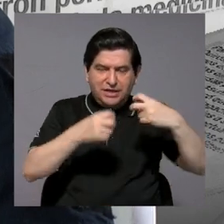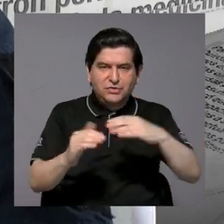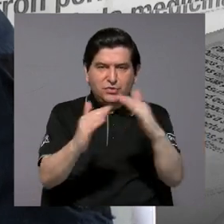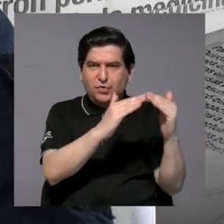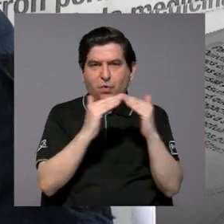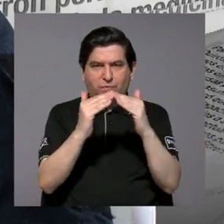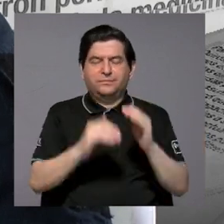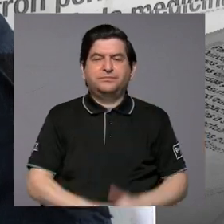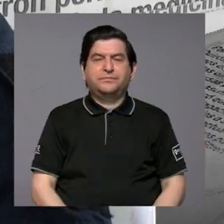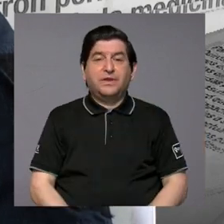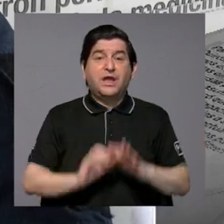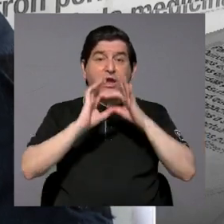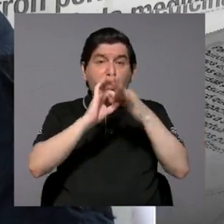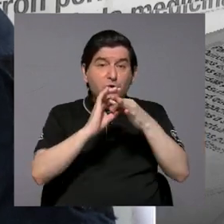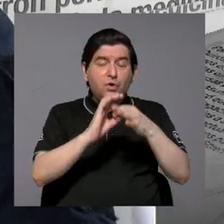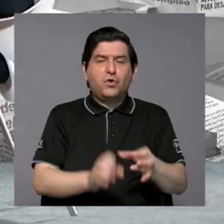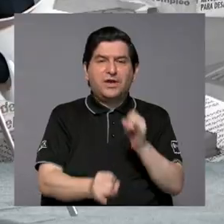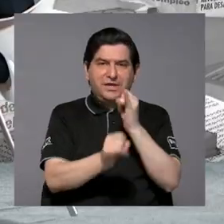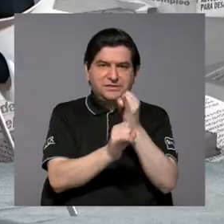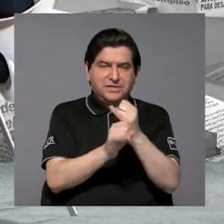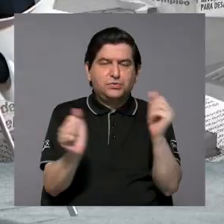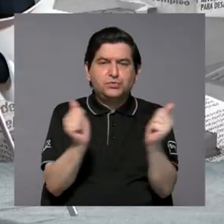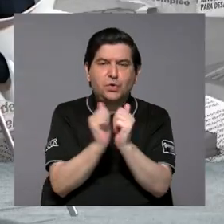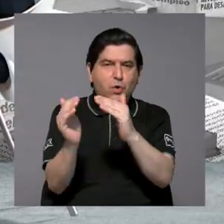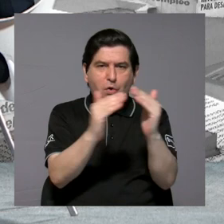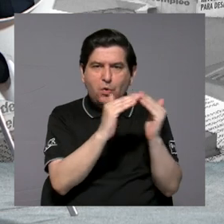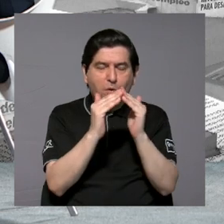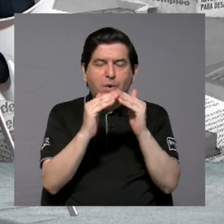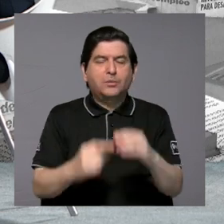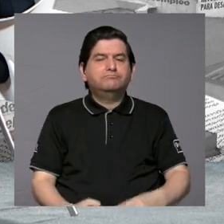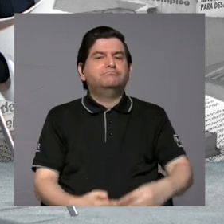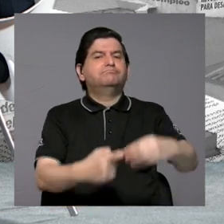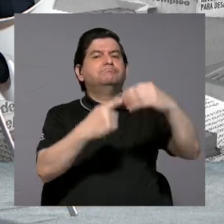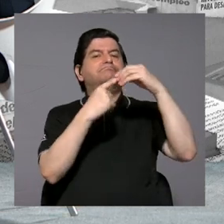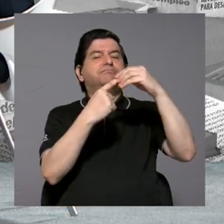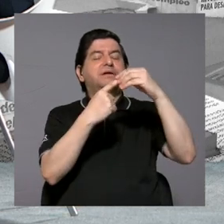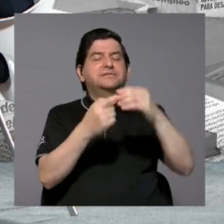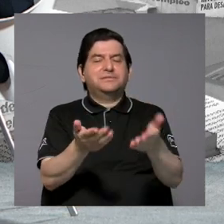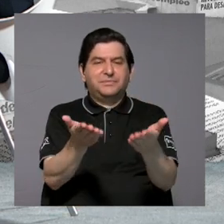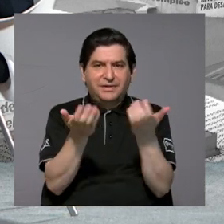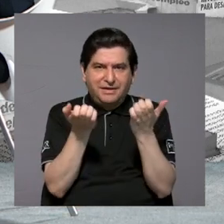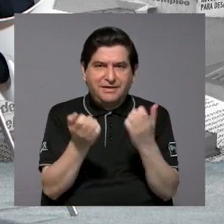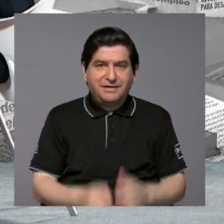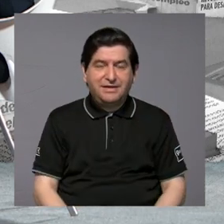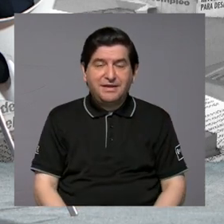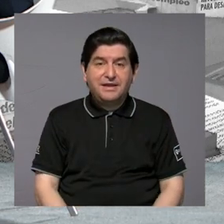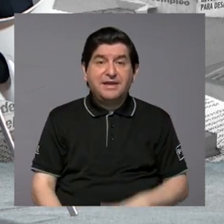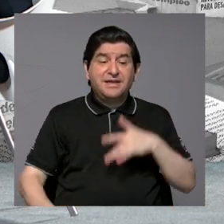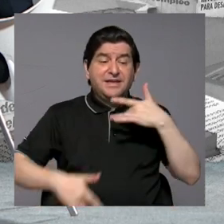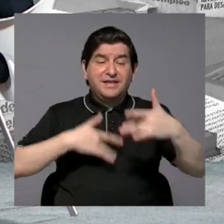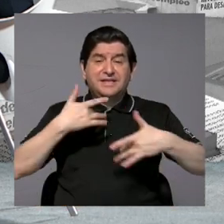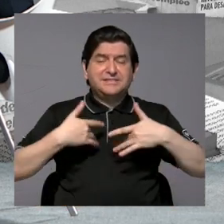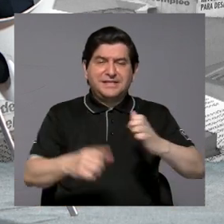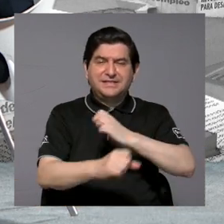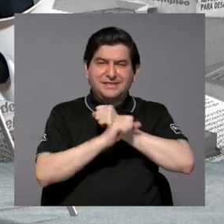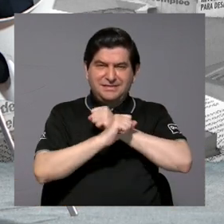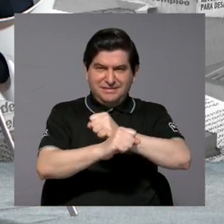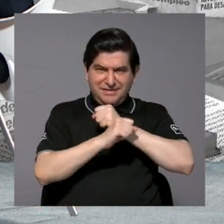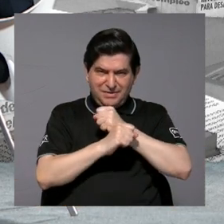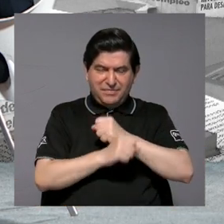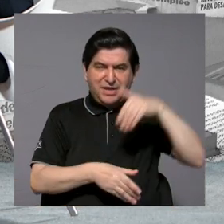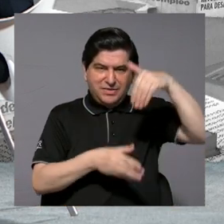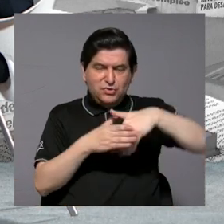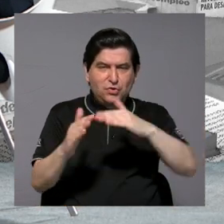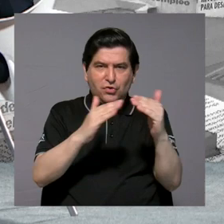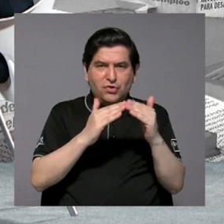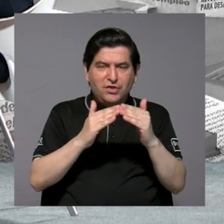esa Unión institucional con las comunidades es lo principal que buscamos y generar el sentimiento de seguridad dentro de la